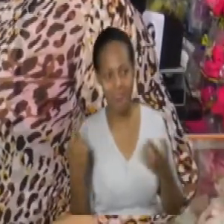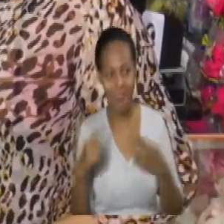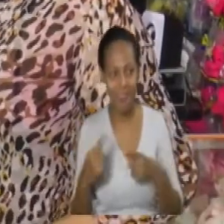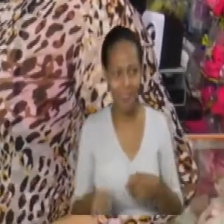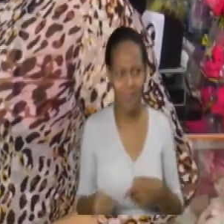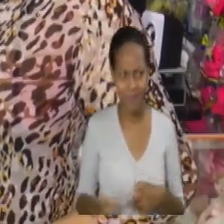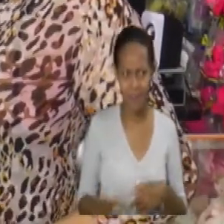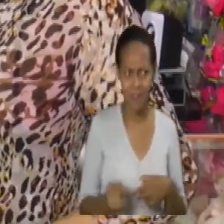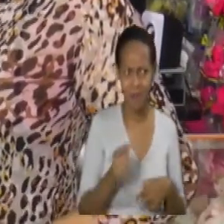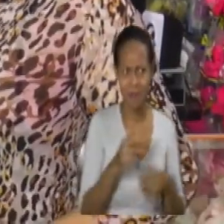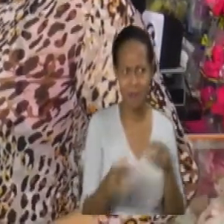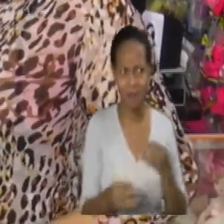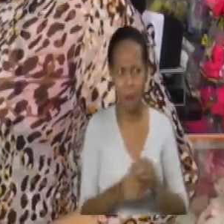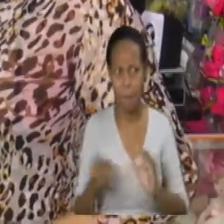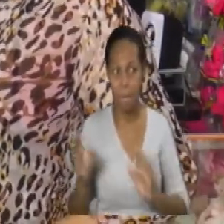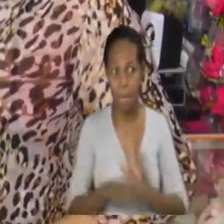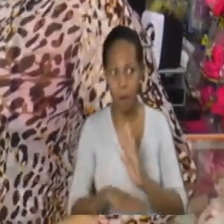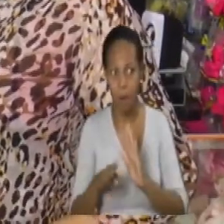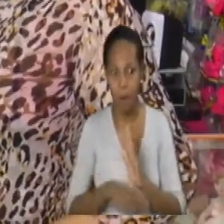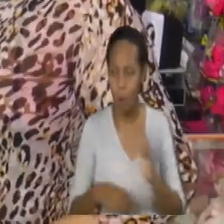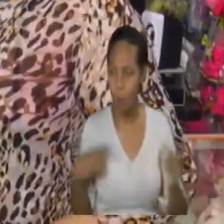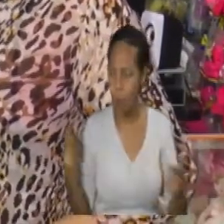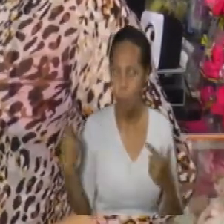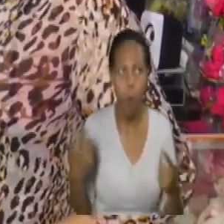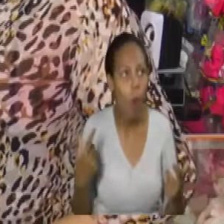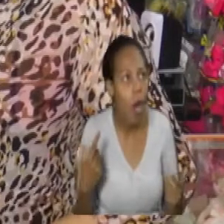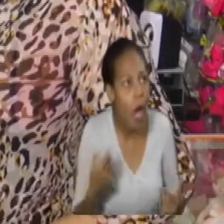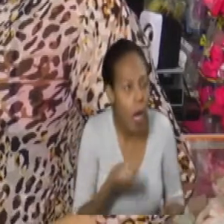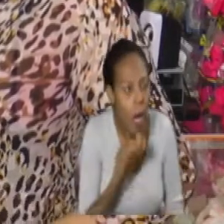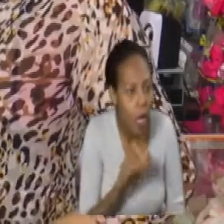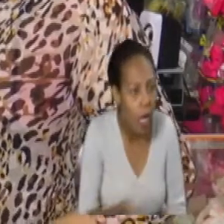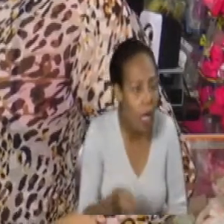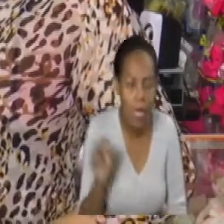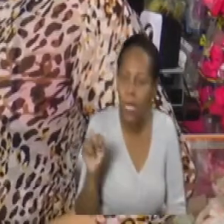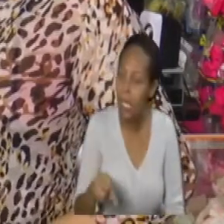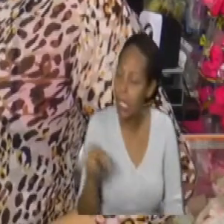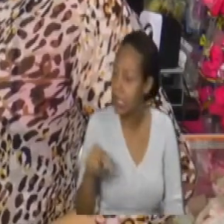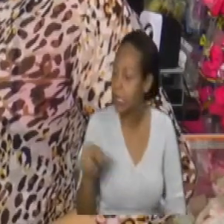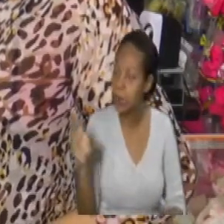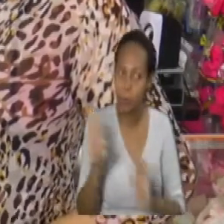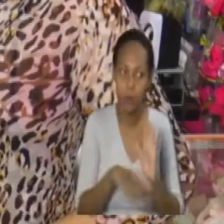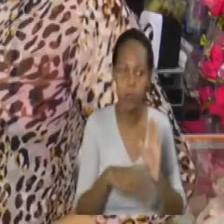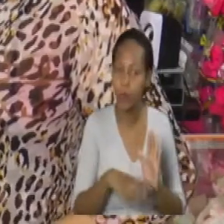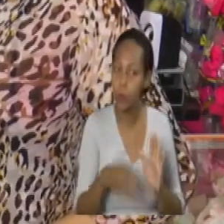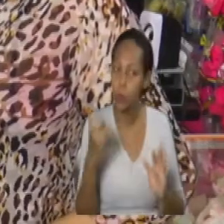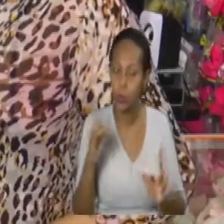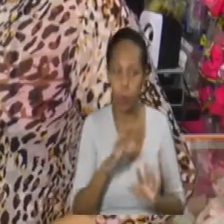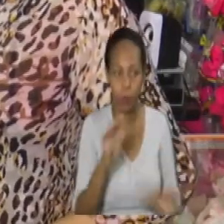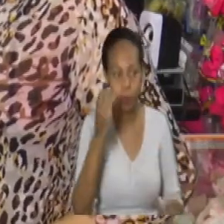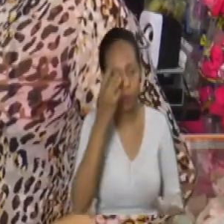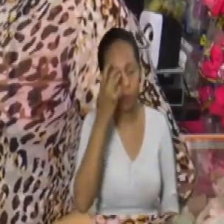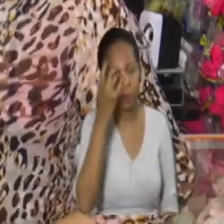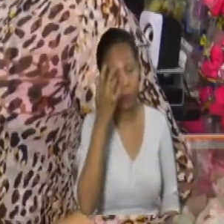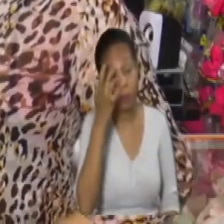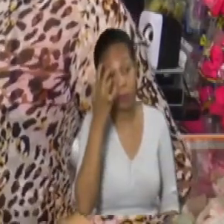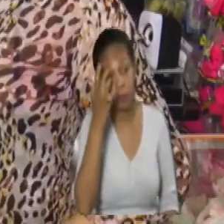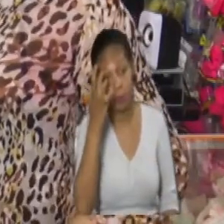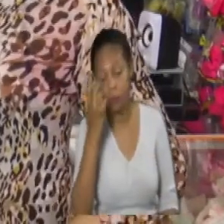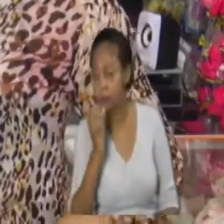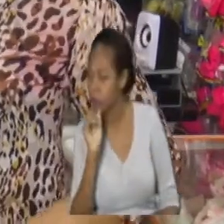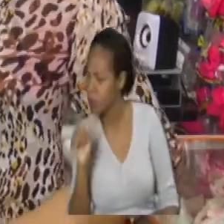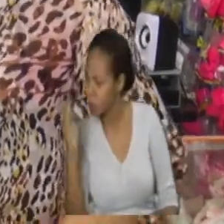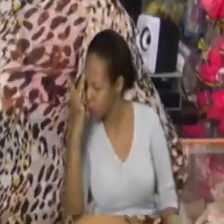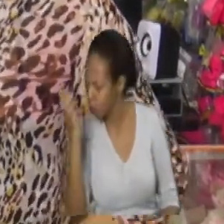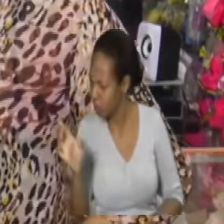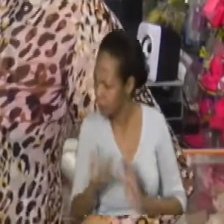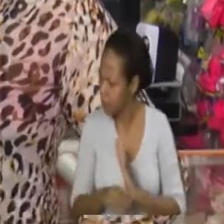precios tan asequibles y de locura que nosotros solamente encontramos aquí en Mercería Mil Adornos. ¿Por qué es tan económico?